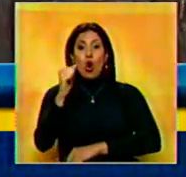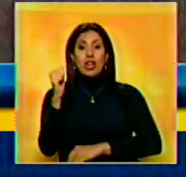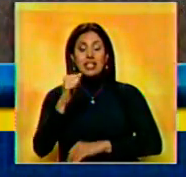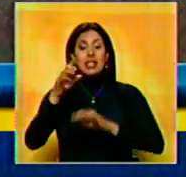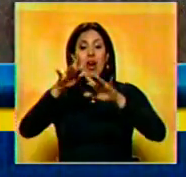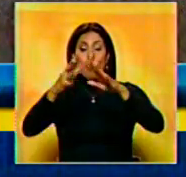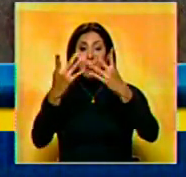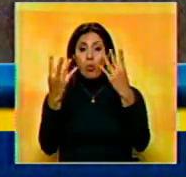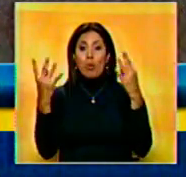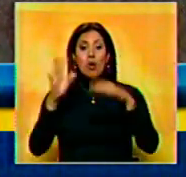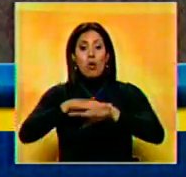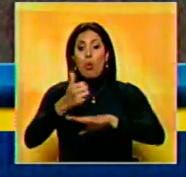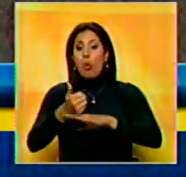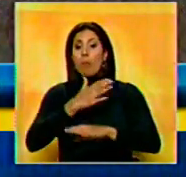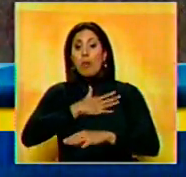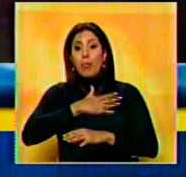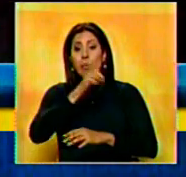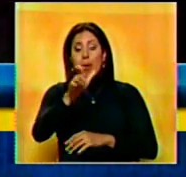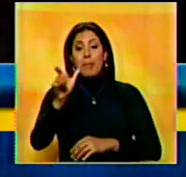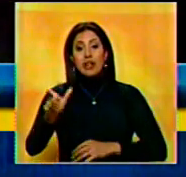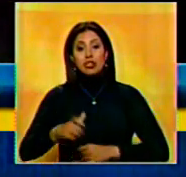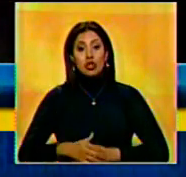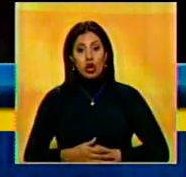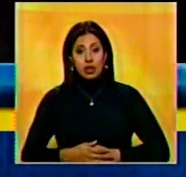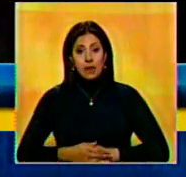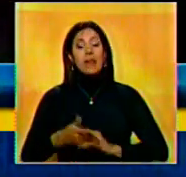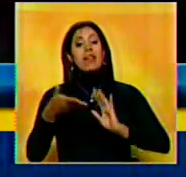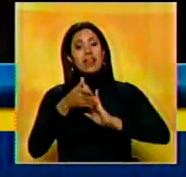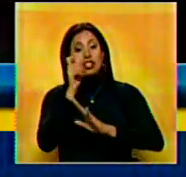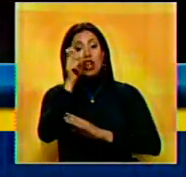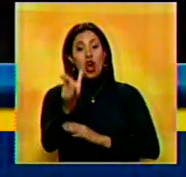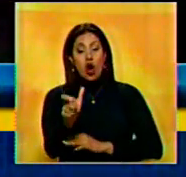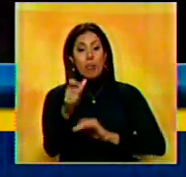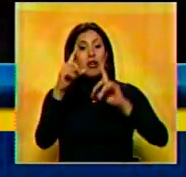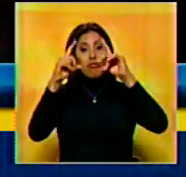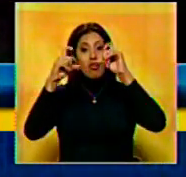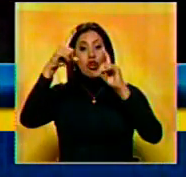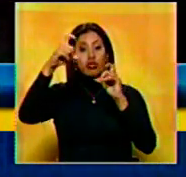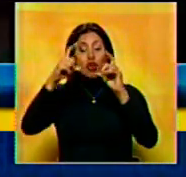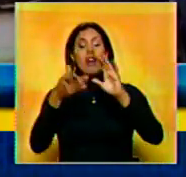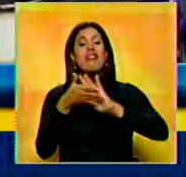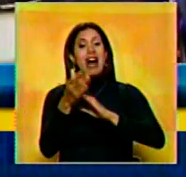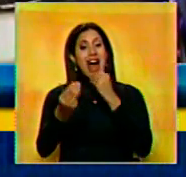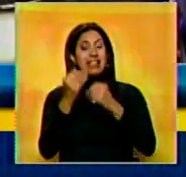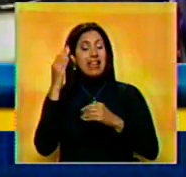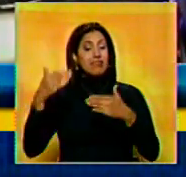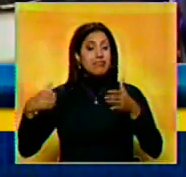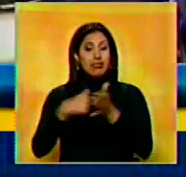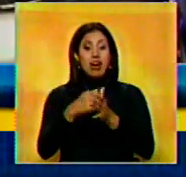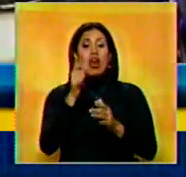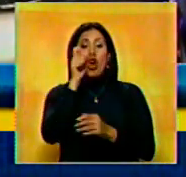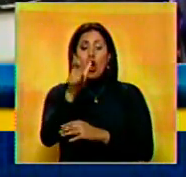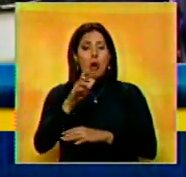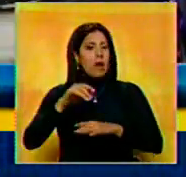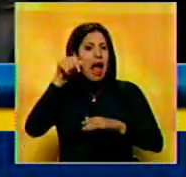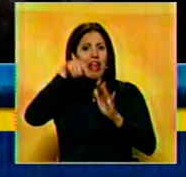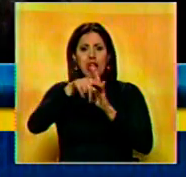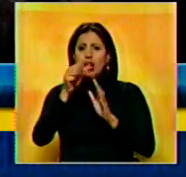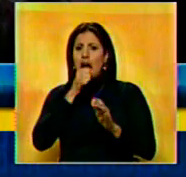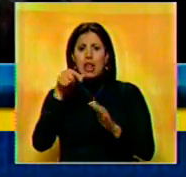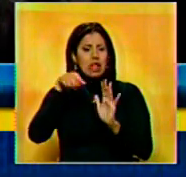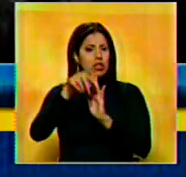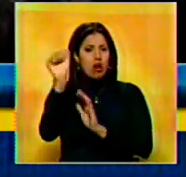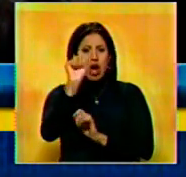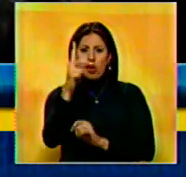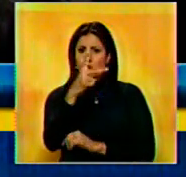del público inocente y de los propios paparazzis. Chris Guerra era el nombre del fotógrafo que fue atropellado y recordemos que Bieber no iba a bordo de su